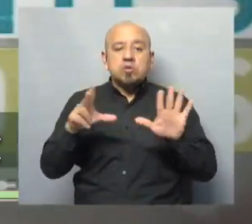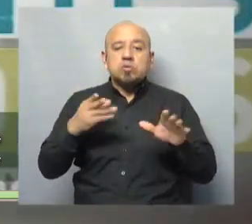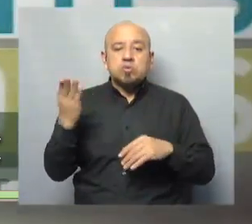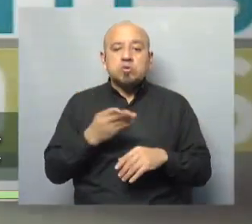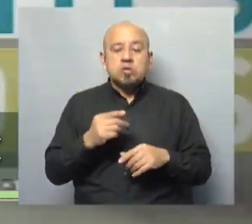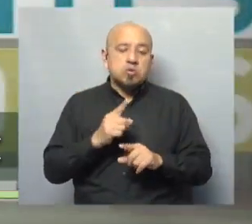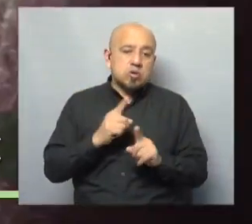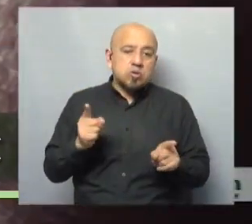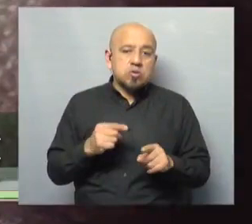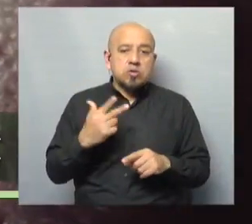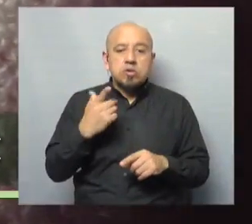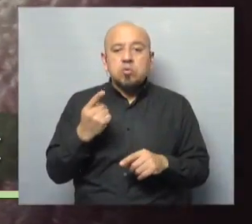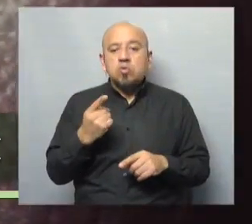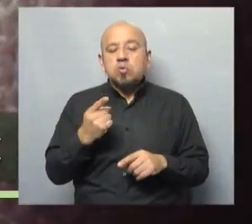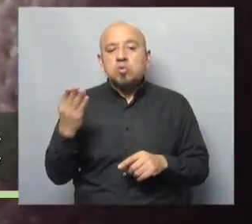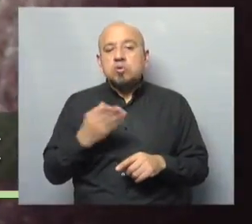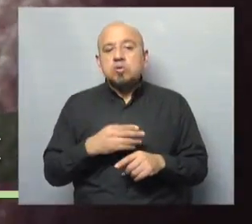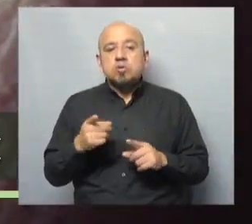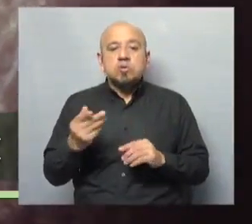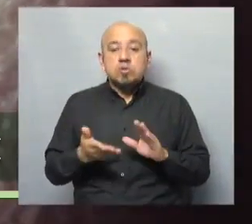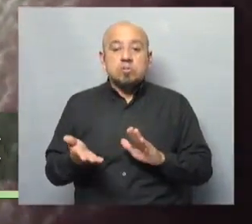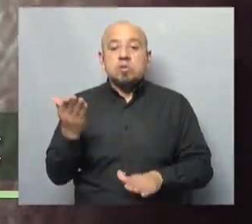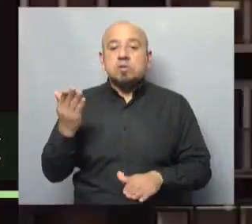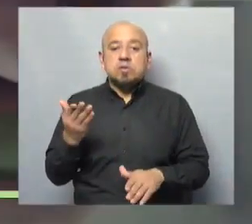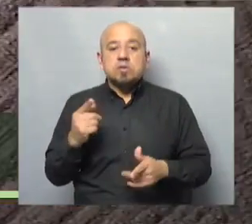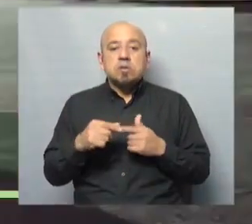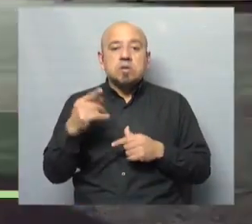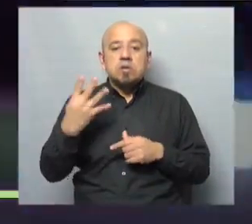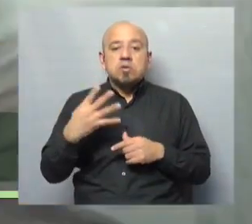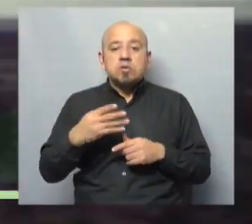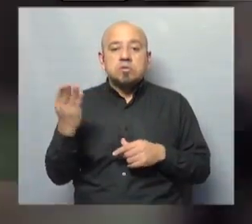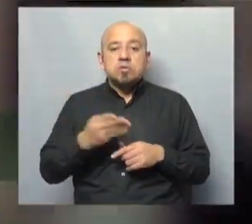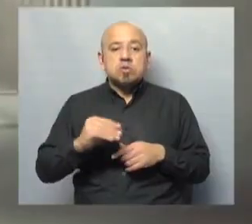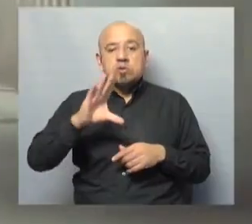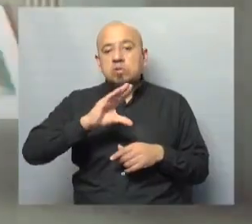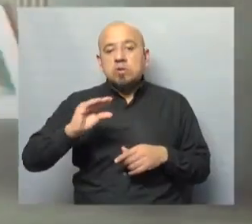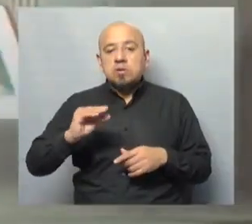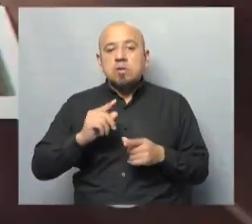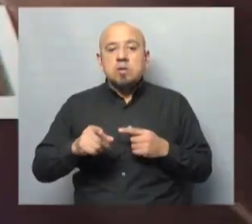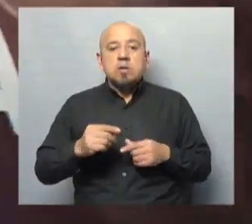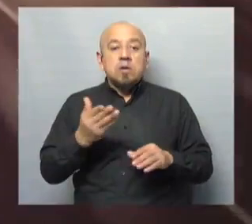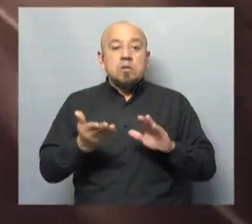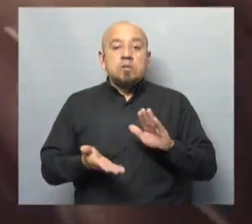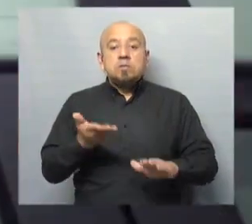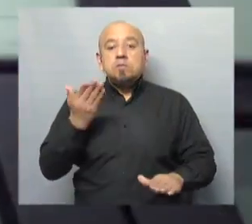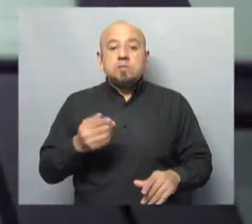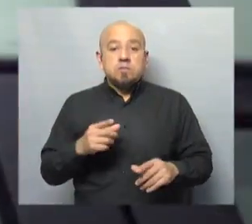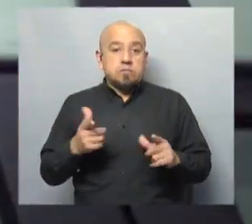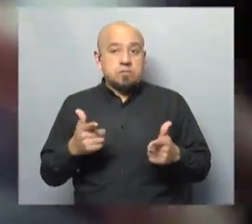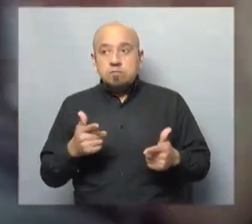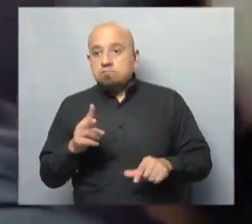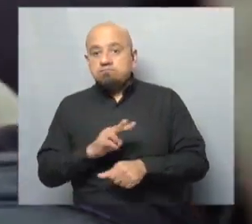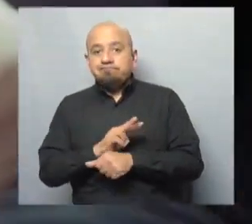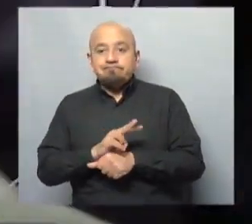contestó que no 31 respondió que los delitos subieron y para 14% bajaron el aumento de la inseguridad se percibe